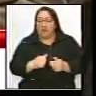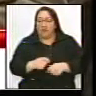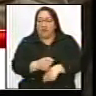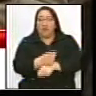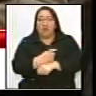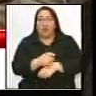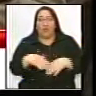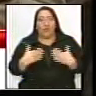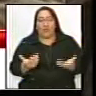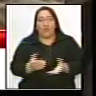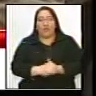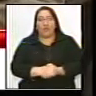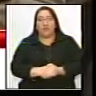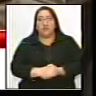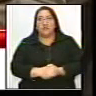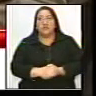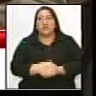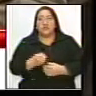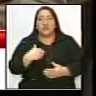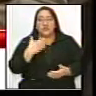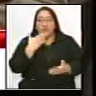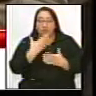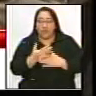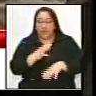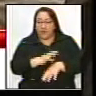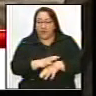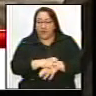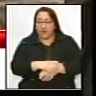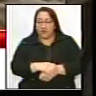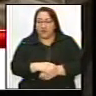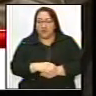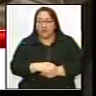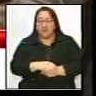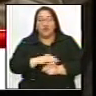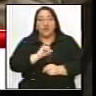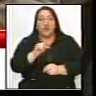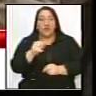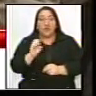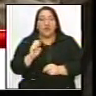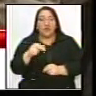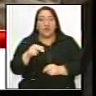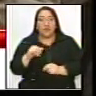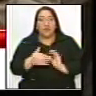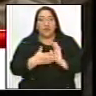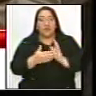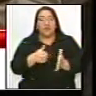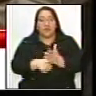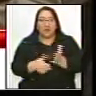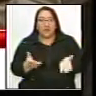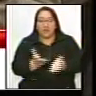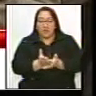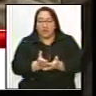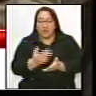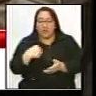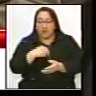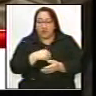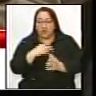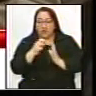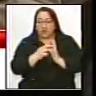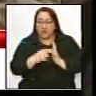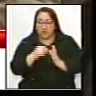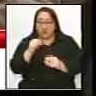inmediatamente. Le agradezco a la doctora Jenny Belcatoma que ha presentado documentos y estamos programados para